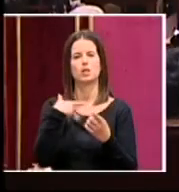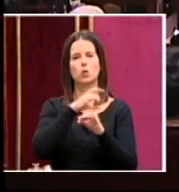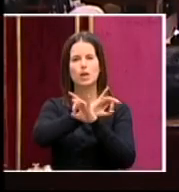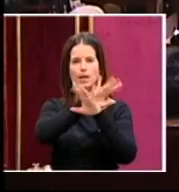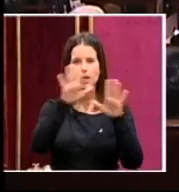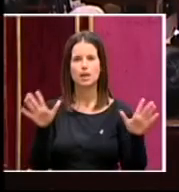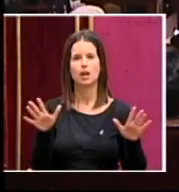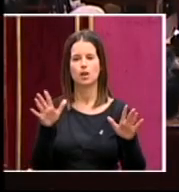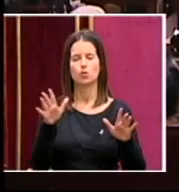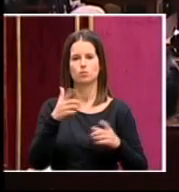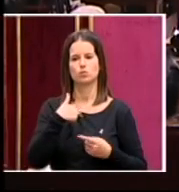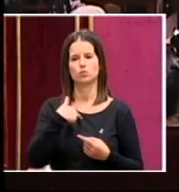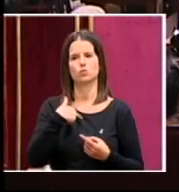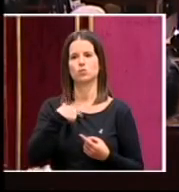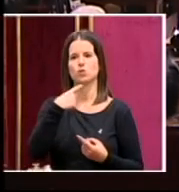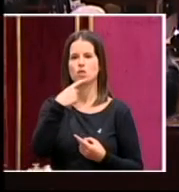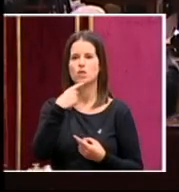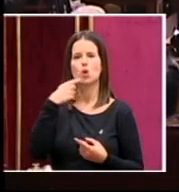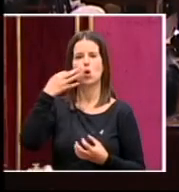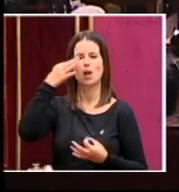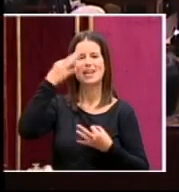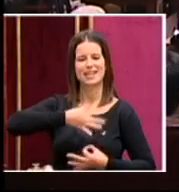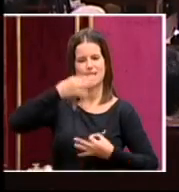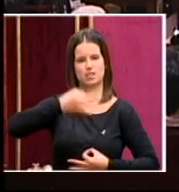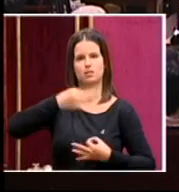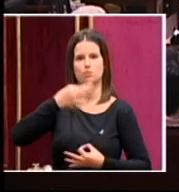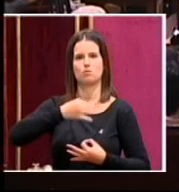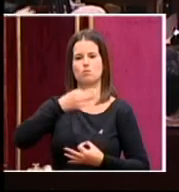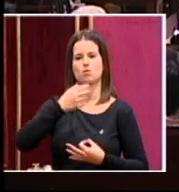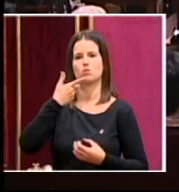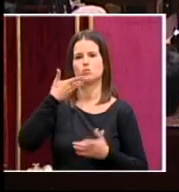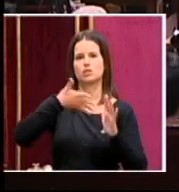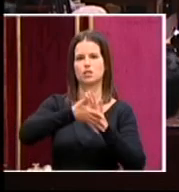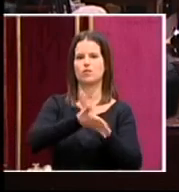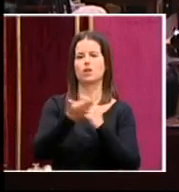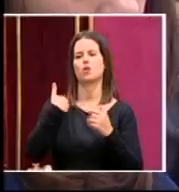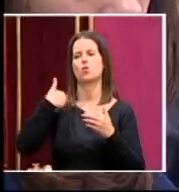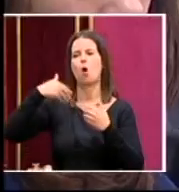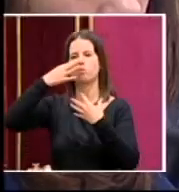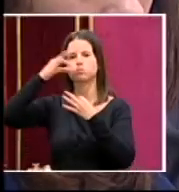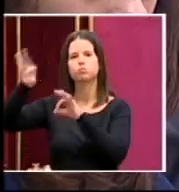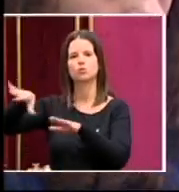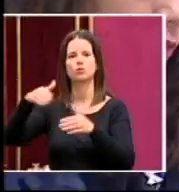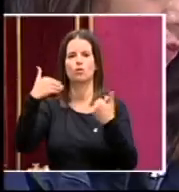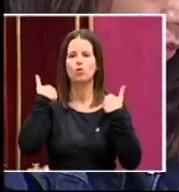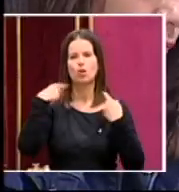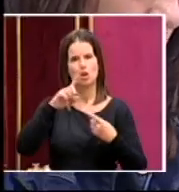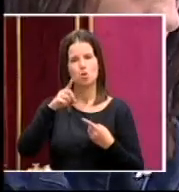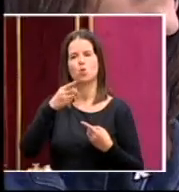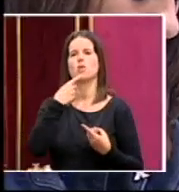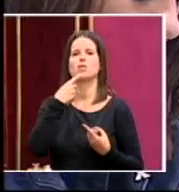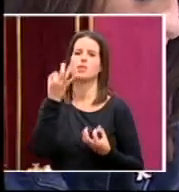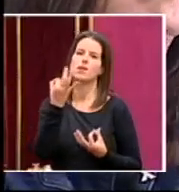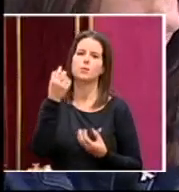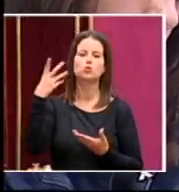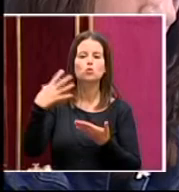al realismo no implica ni una patada hacia adelante ni una dejación de funciones. La llamada al realismo es que seamos conscientes